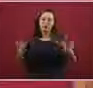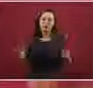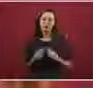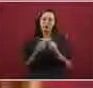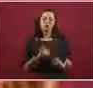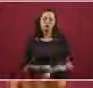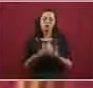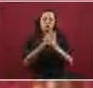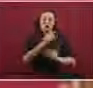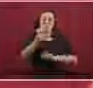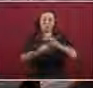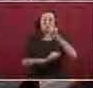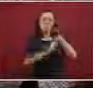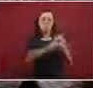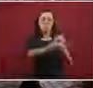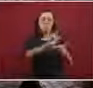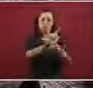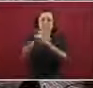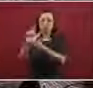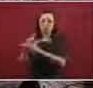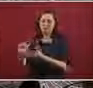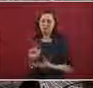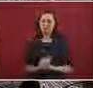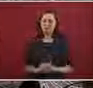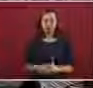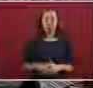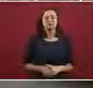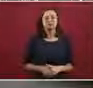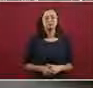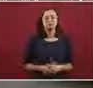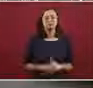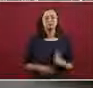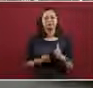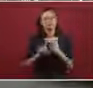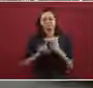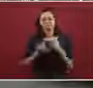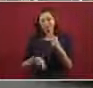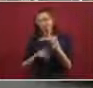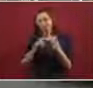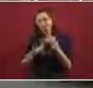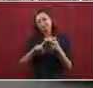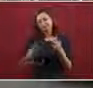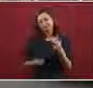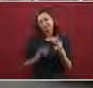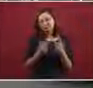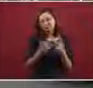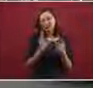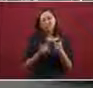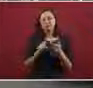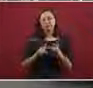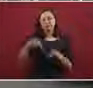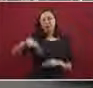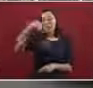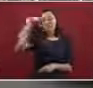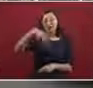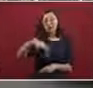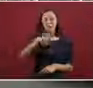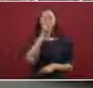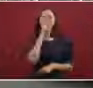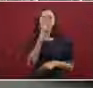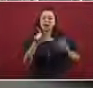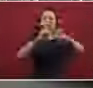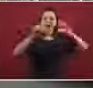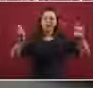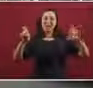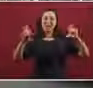pública. Y una segunda pregunta, presidente. En México manejamos varios dichos, entre ellos,